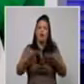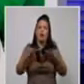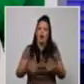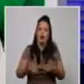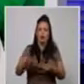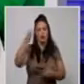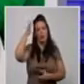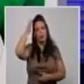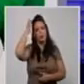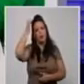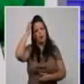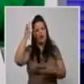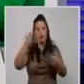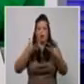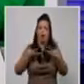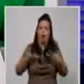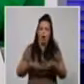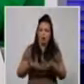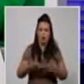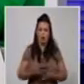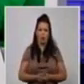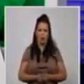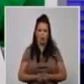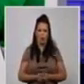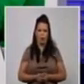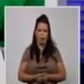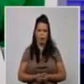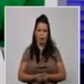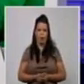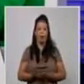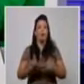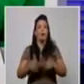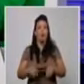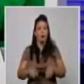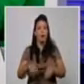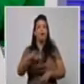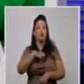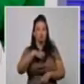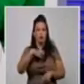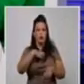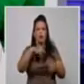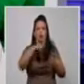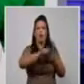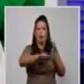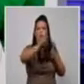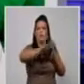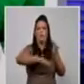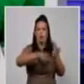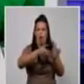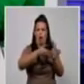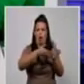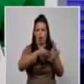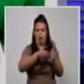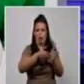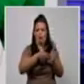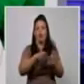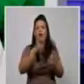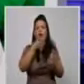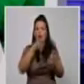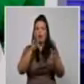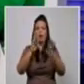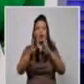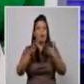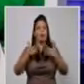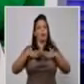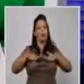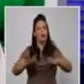mental. Pero de todas formas hay un cronograma de descanso, un cronograma de